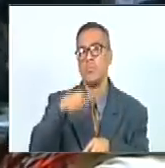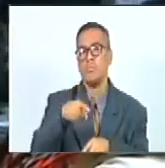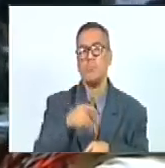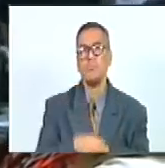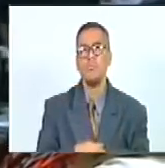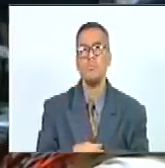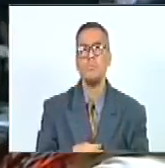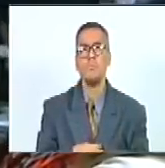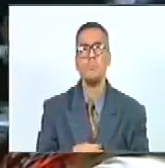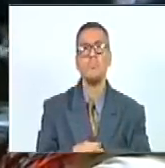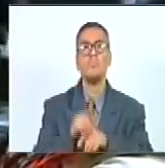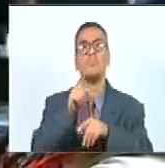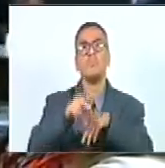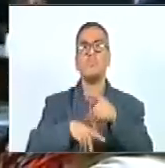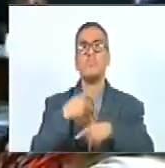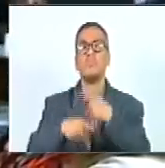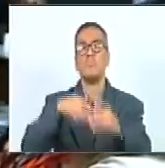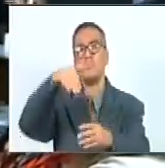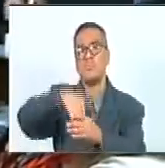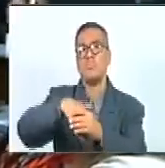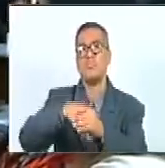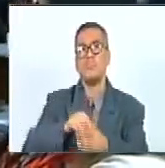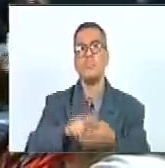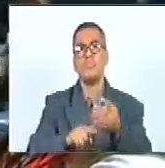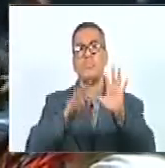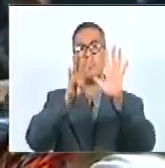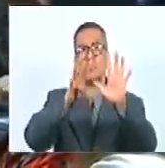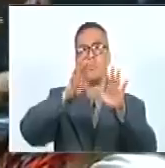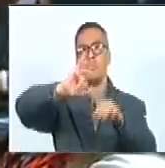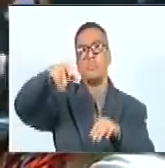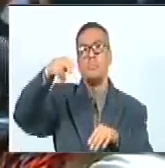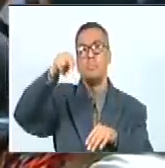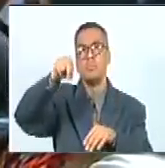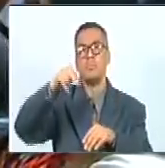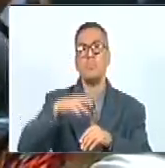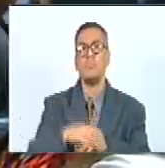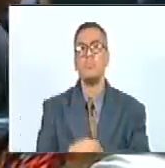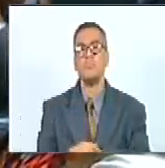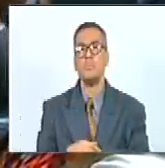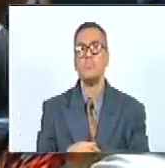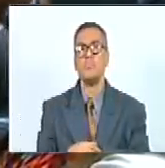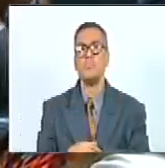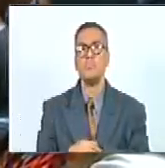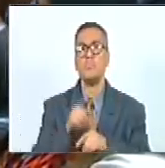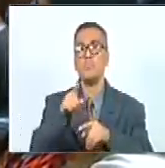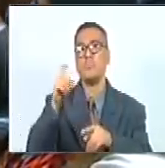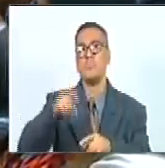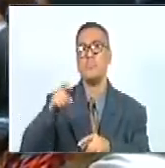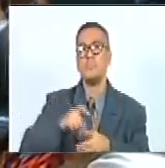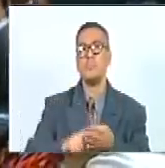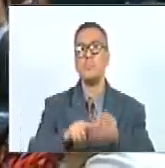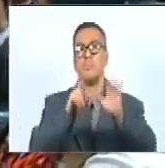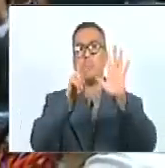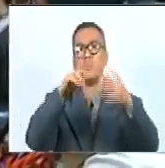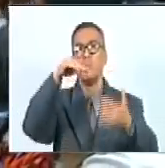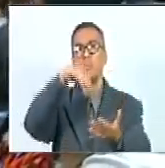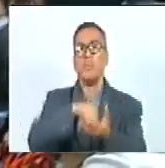que van a hacer la elección el 9 de junio y requieren 7 mil no sé